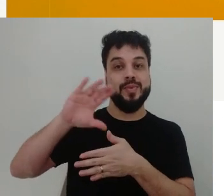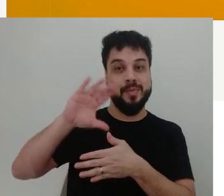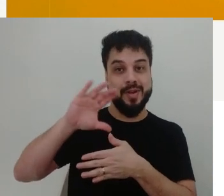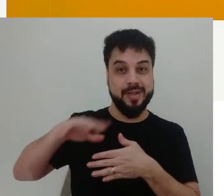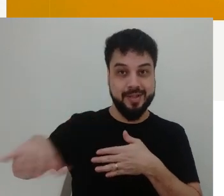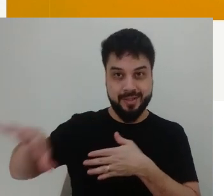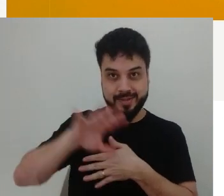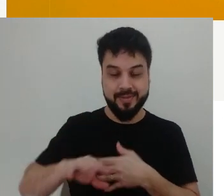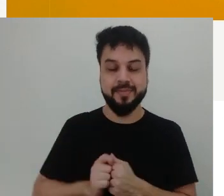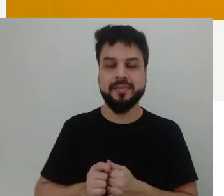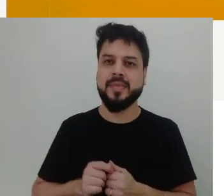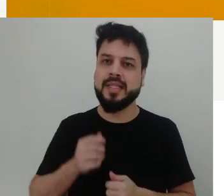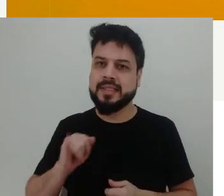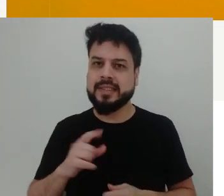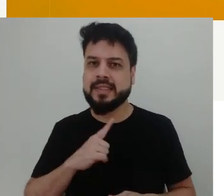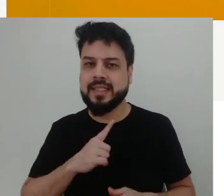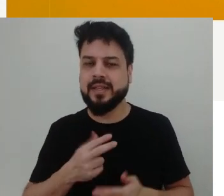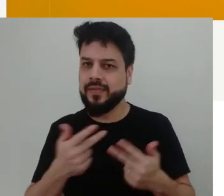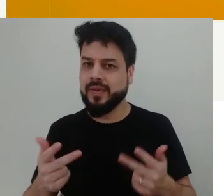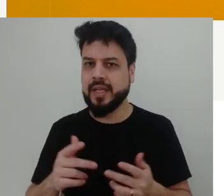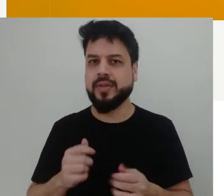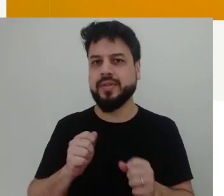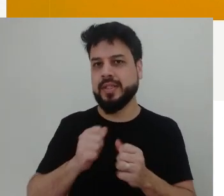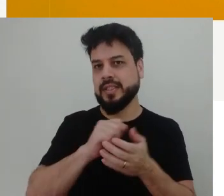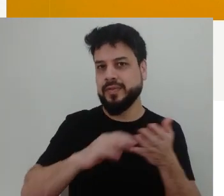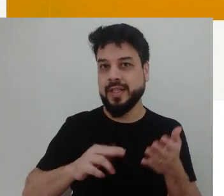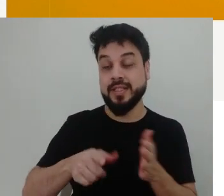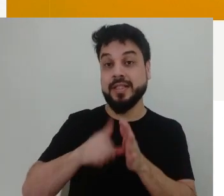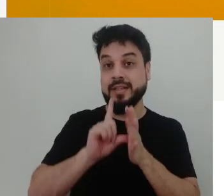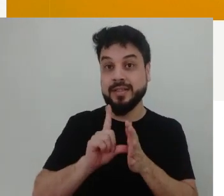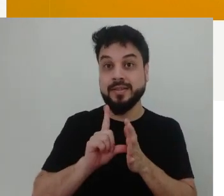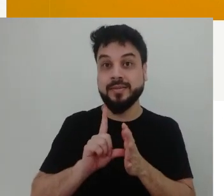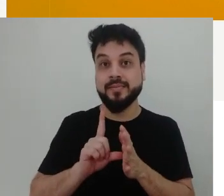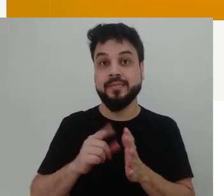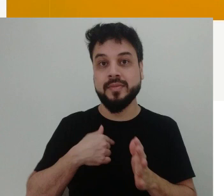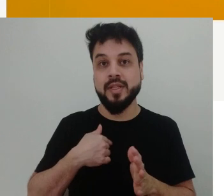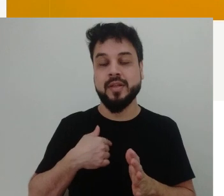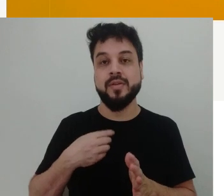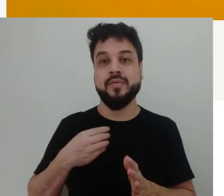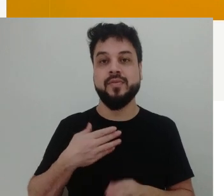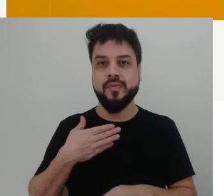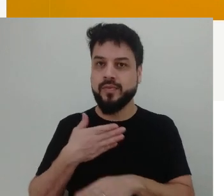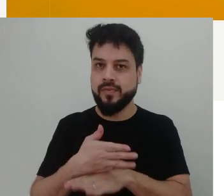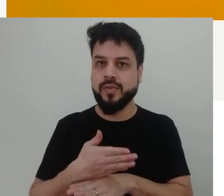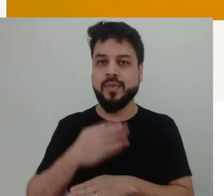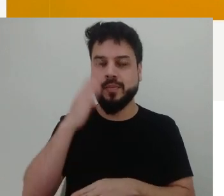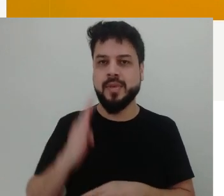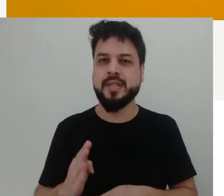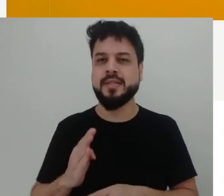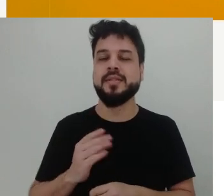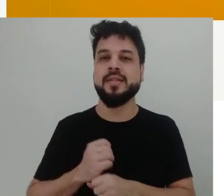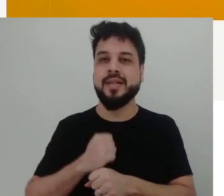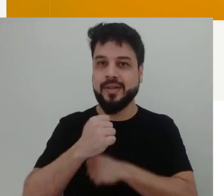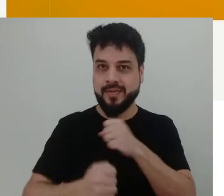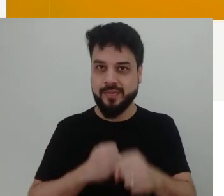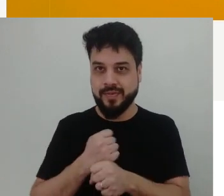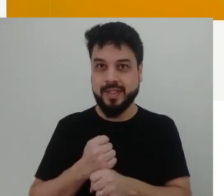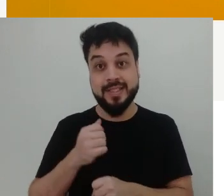mucho pasar a UNILA. Así que cuente conmigo. Y saludos a Andrea, que no te conocía, a Celeste, que no te